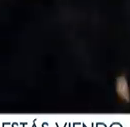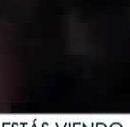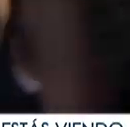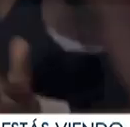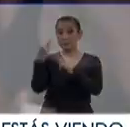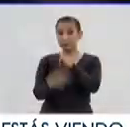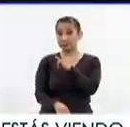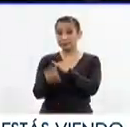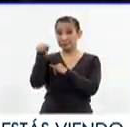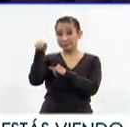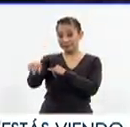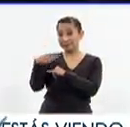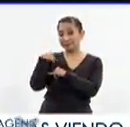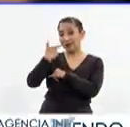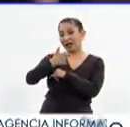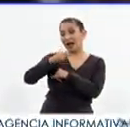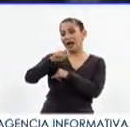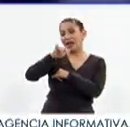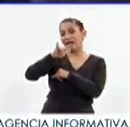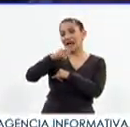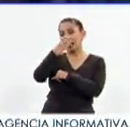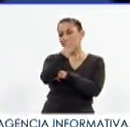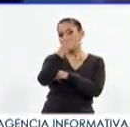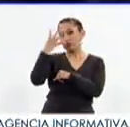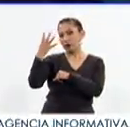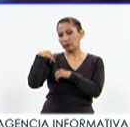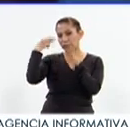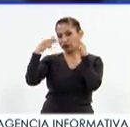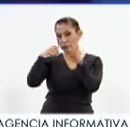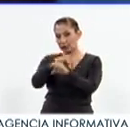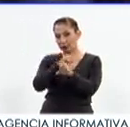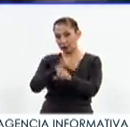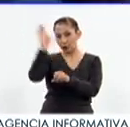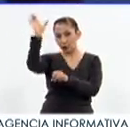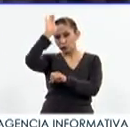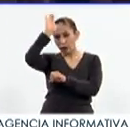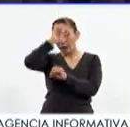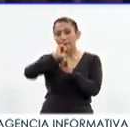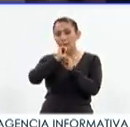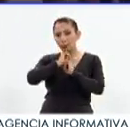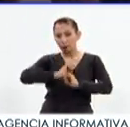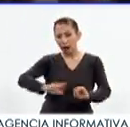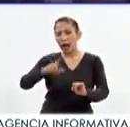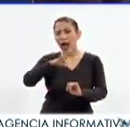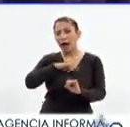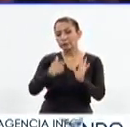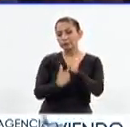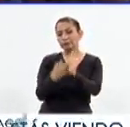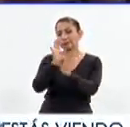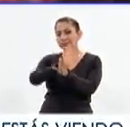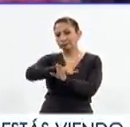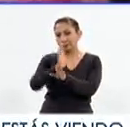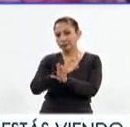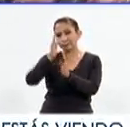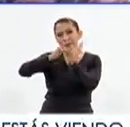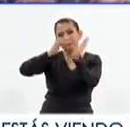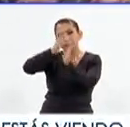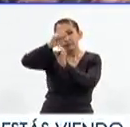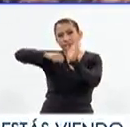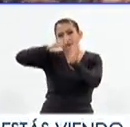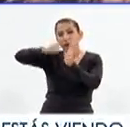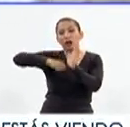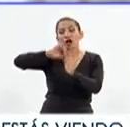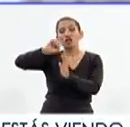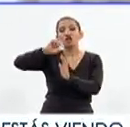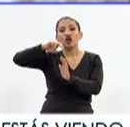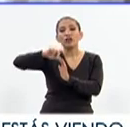Por último, en las galerías 3 y 4 del Museo Nacional de Culturas Populares se presenta la proyección del documental